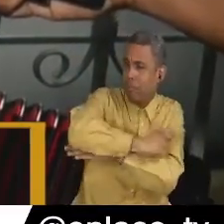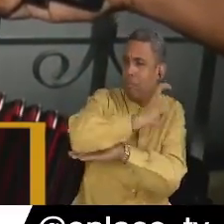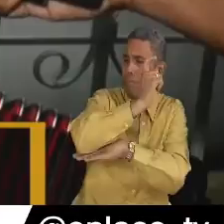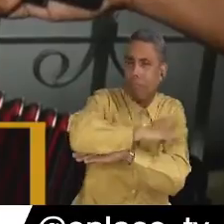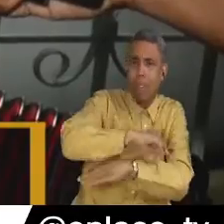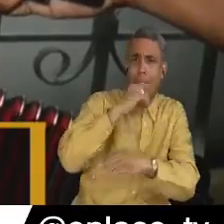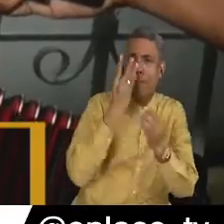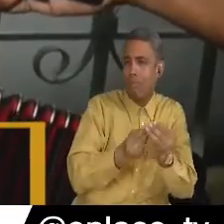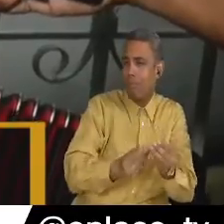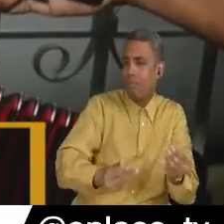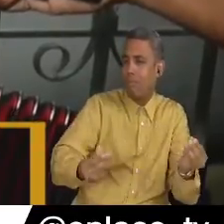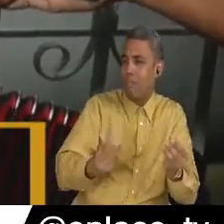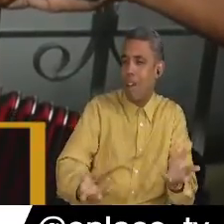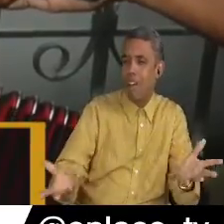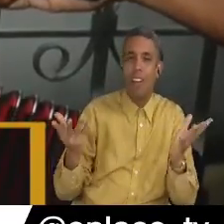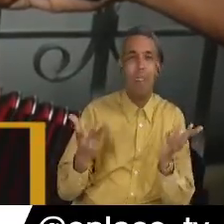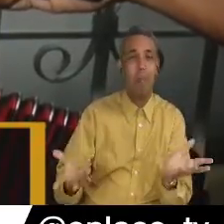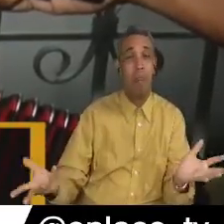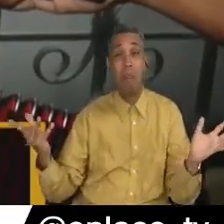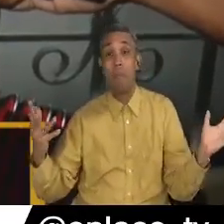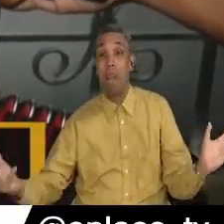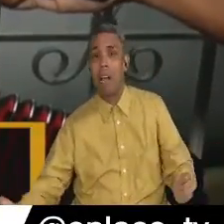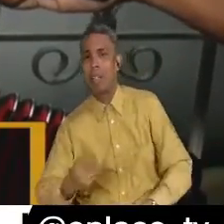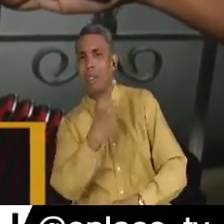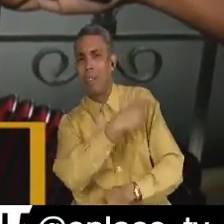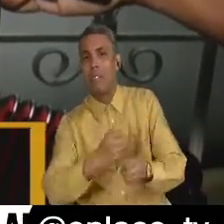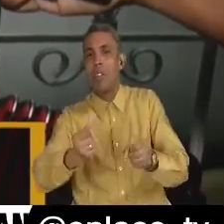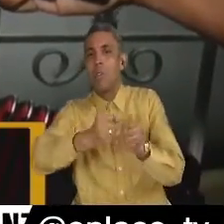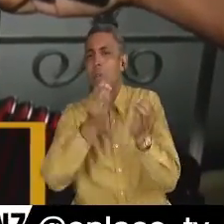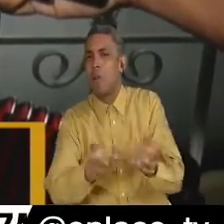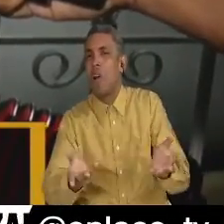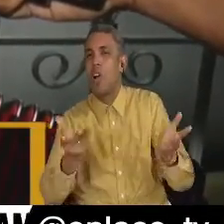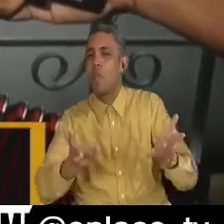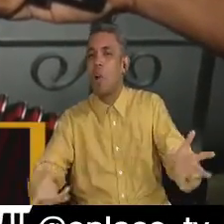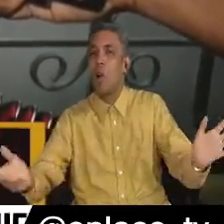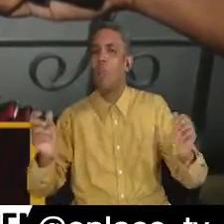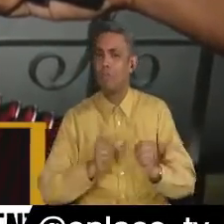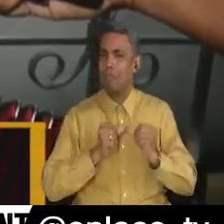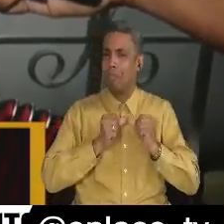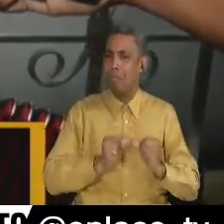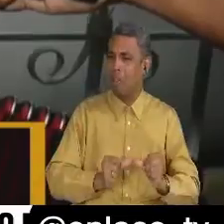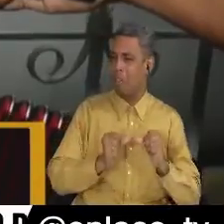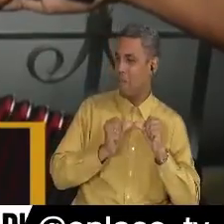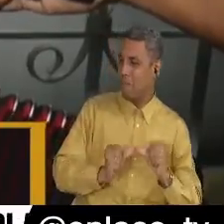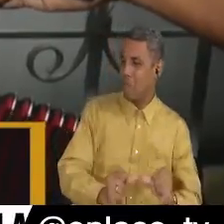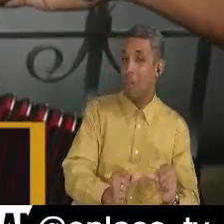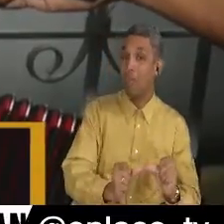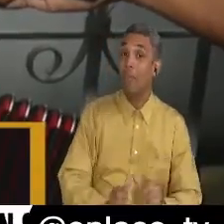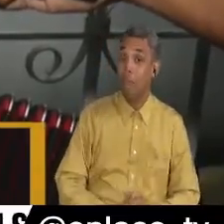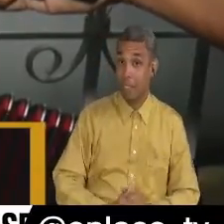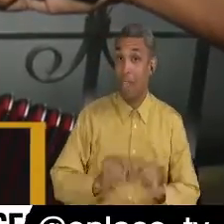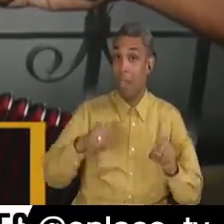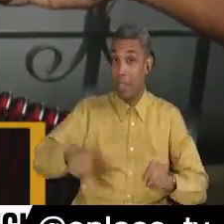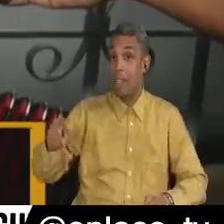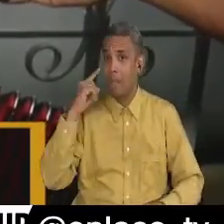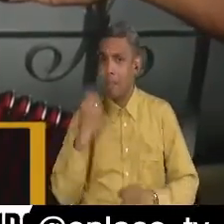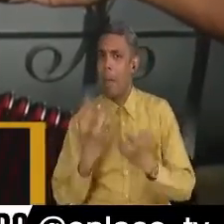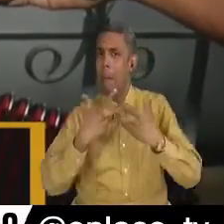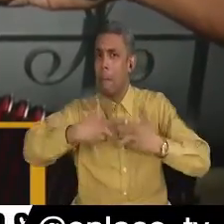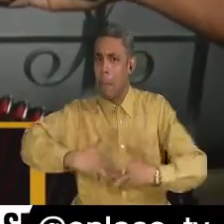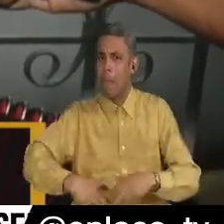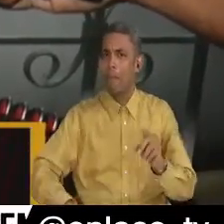Son productos que da esa mina, de ese producto nos sostenemos. Y la parafina también la tenemos,